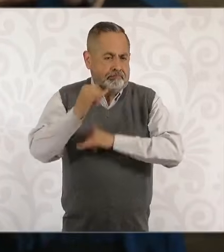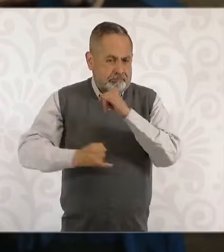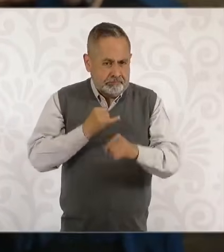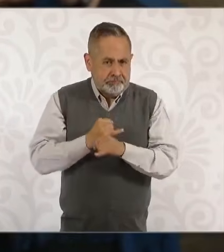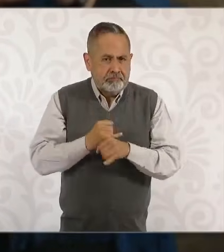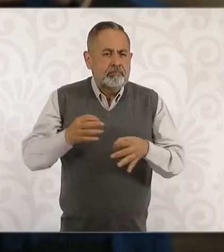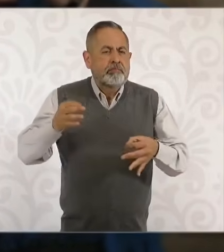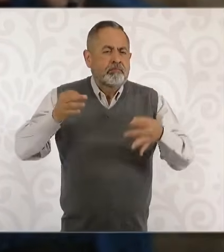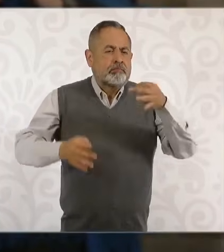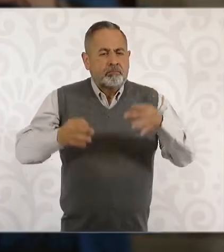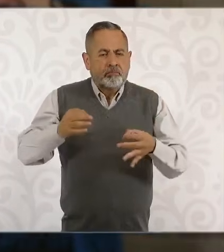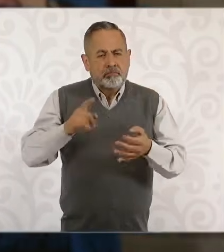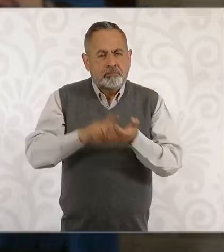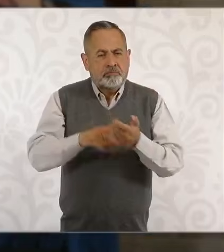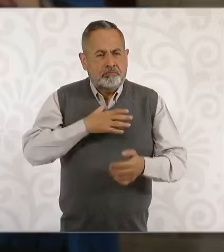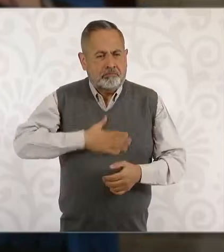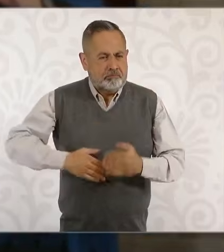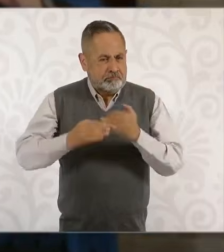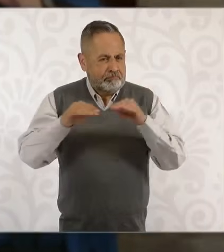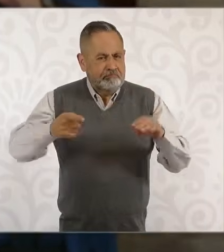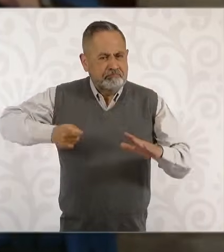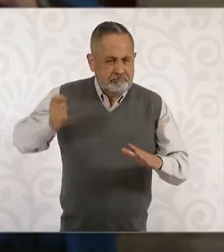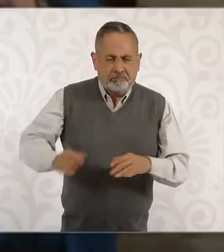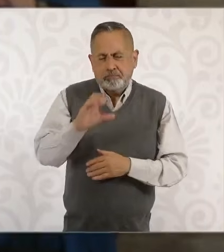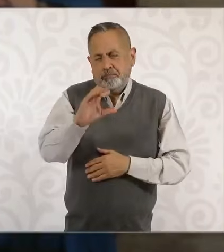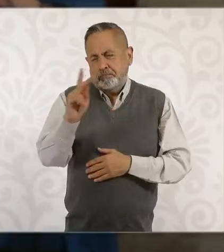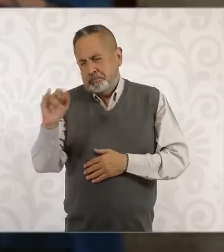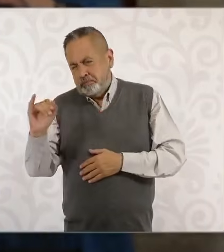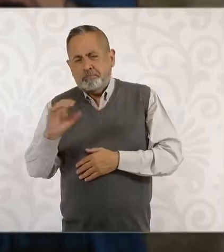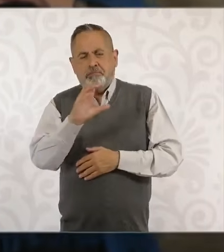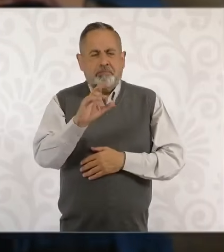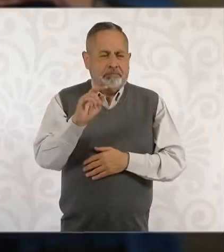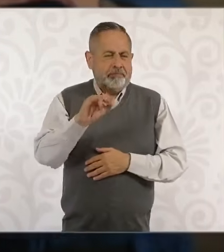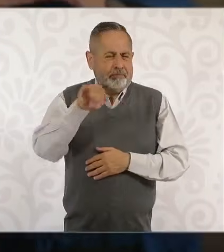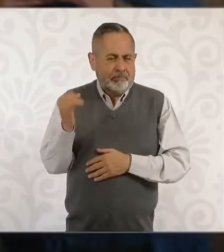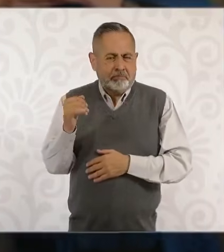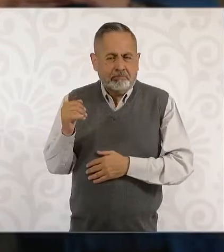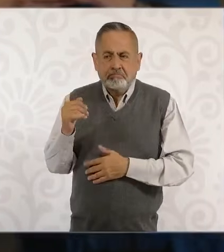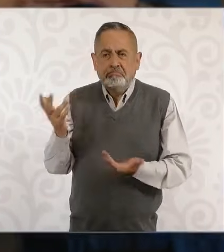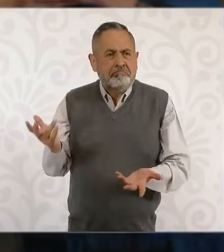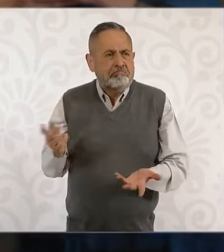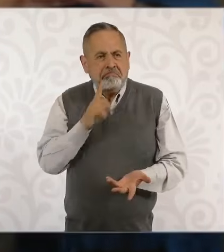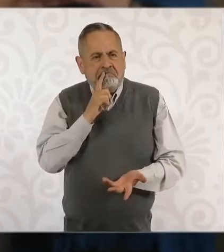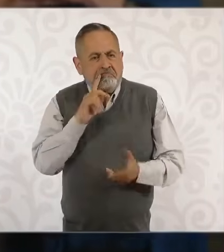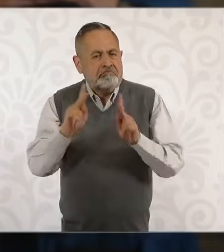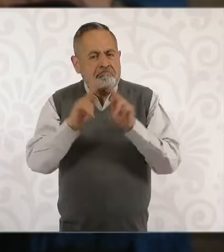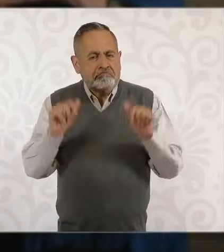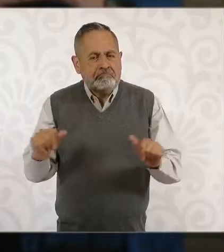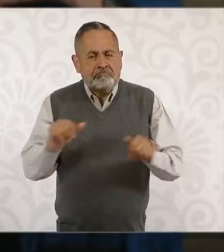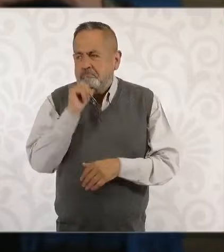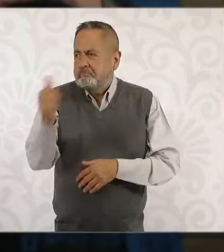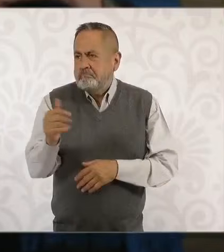Estas también deberían de estar pues propiciando un clima de paz a nivel global. Preguntarle sobre